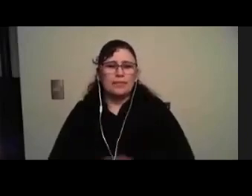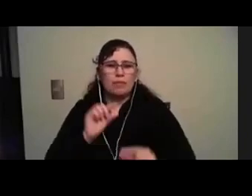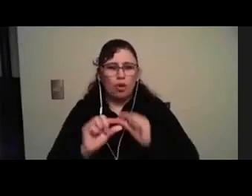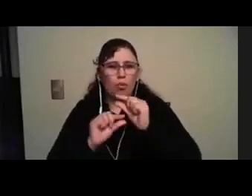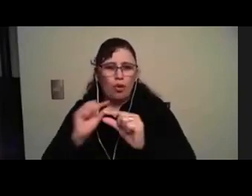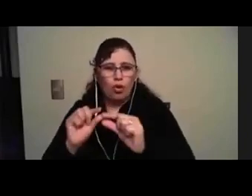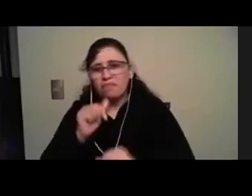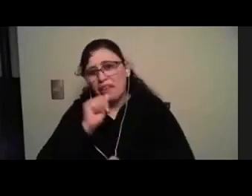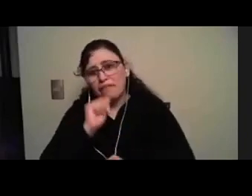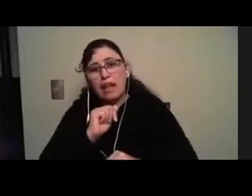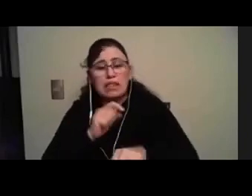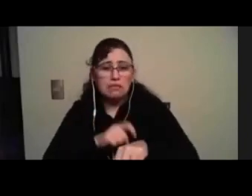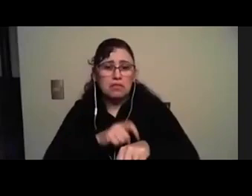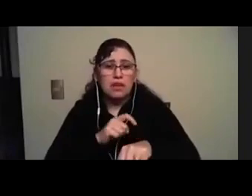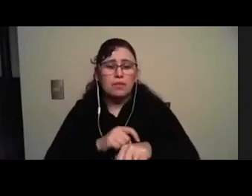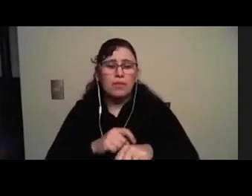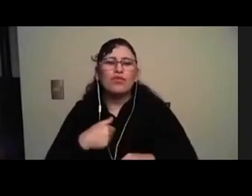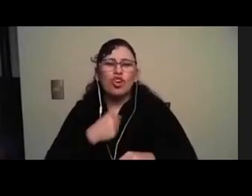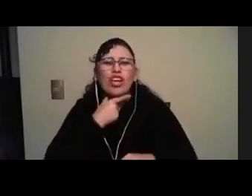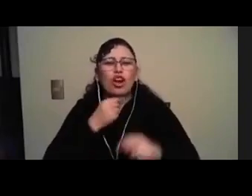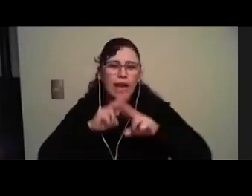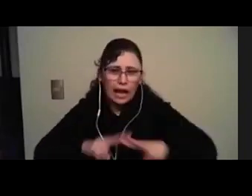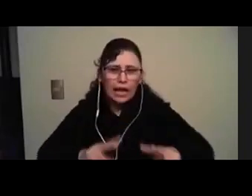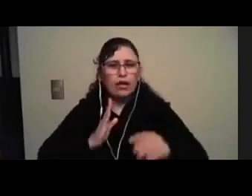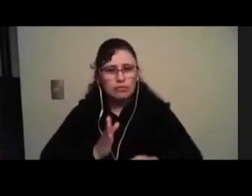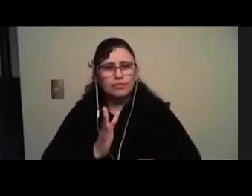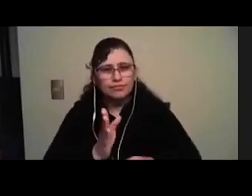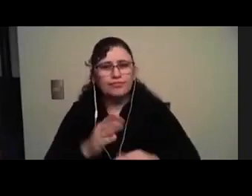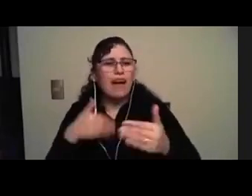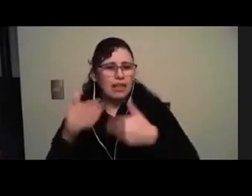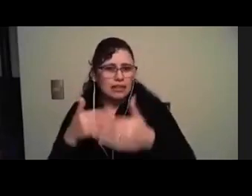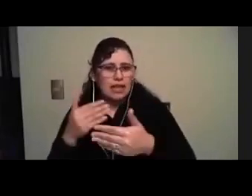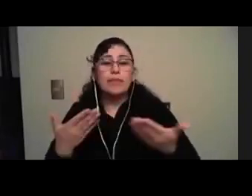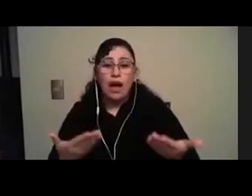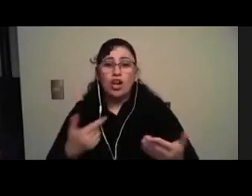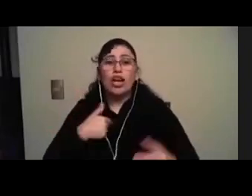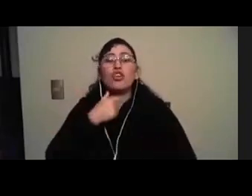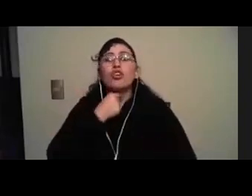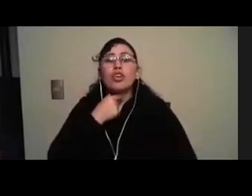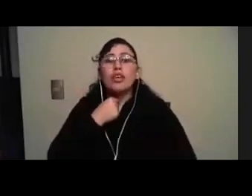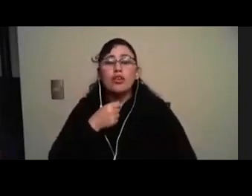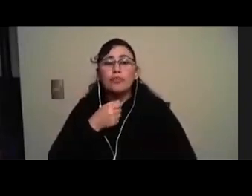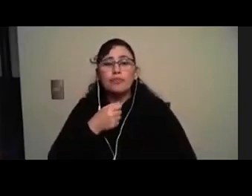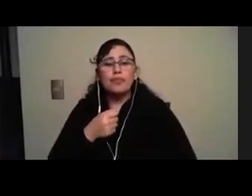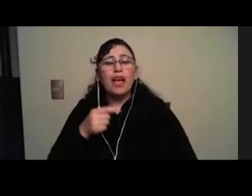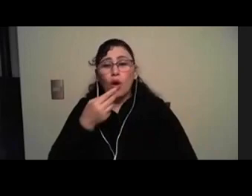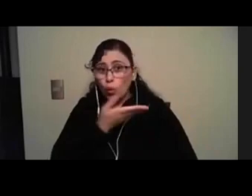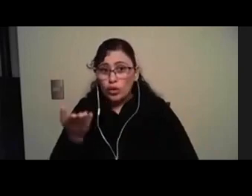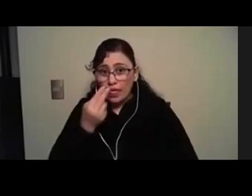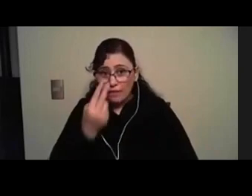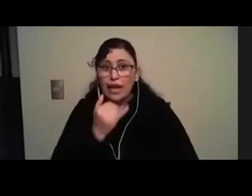tiempo. Lo que quiero hacer es pedirles que vean el reportaje de cuerdas, ya que está en YouTube,